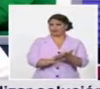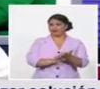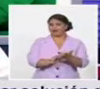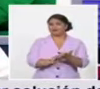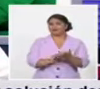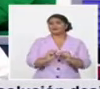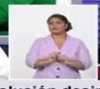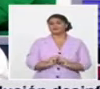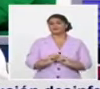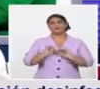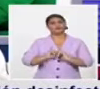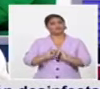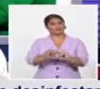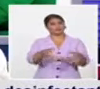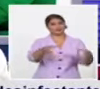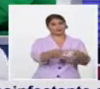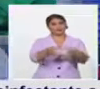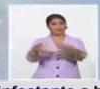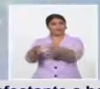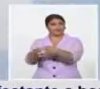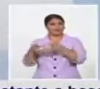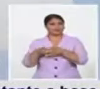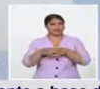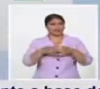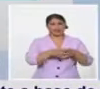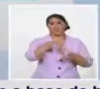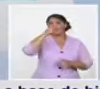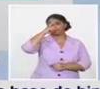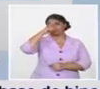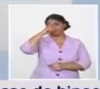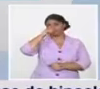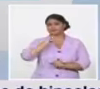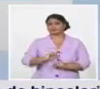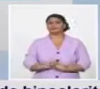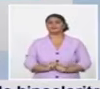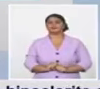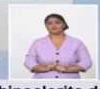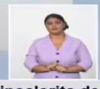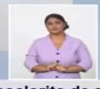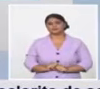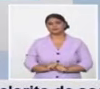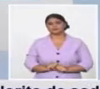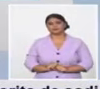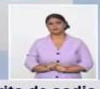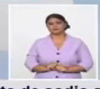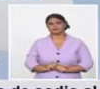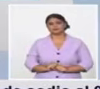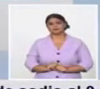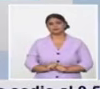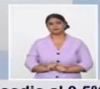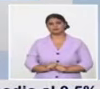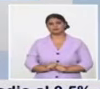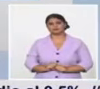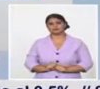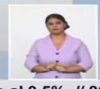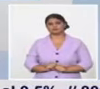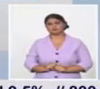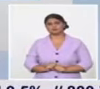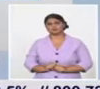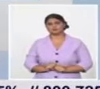edades, tenemos que decir que el menor de 20 años de edad con